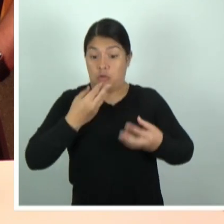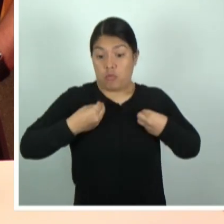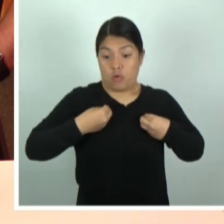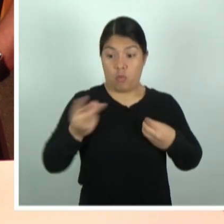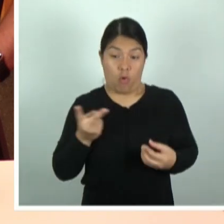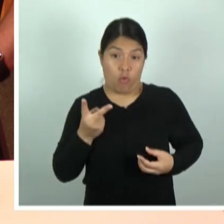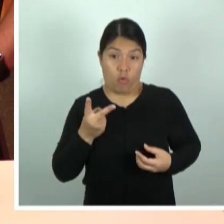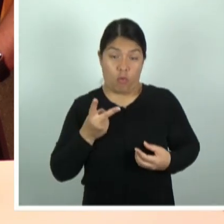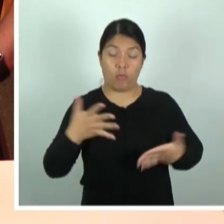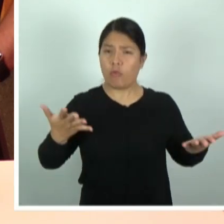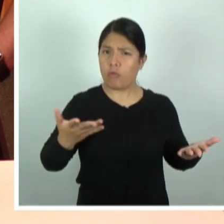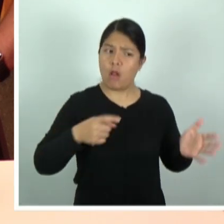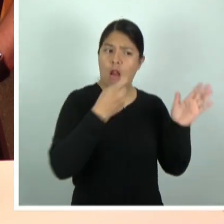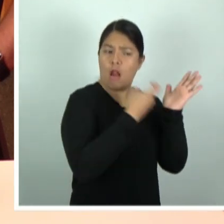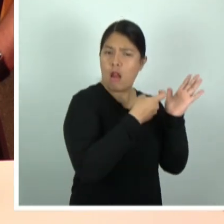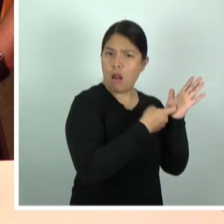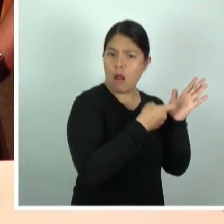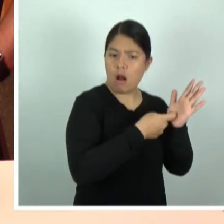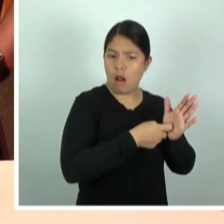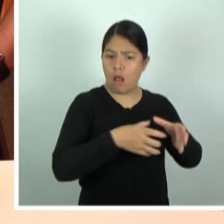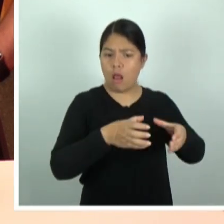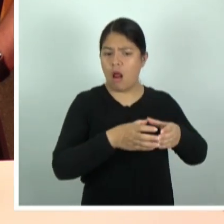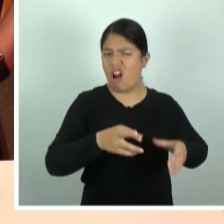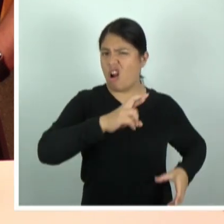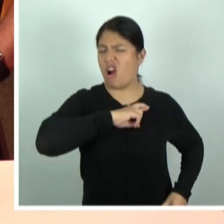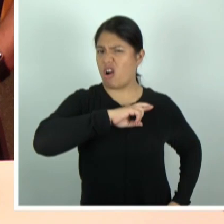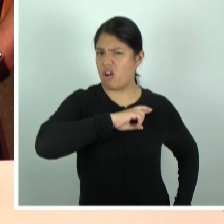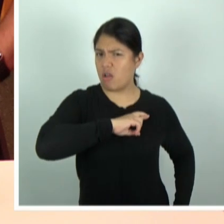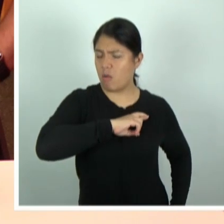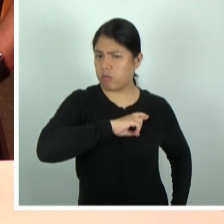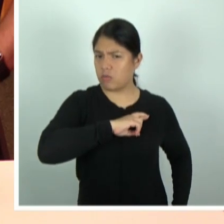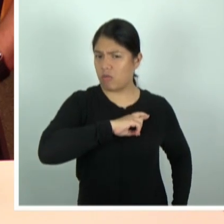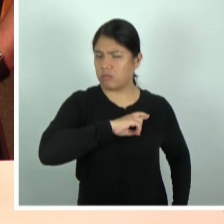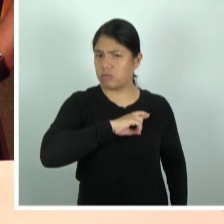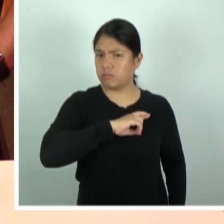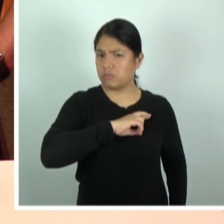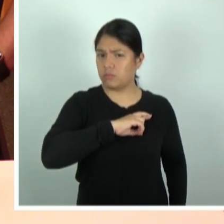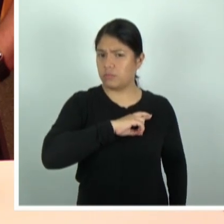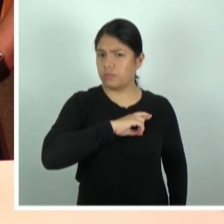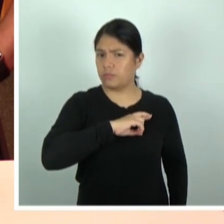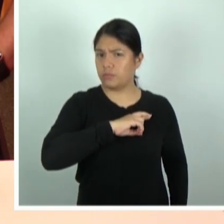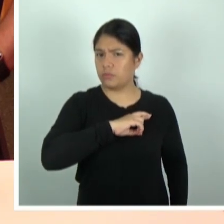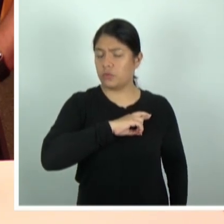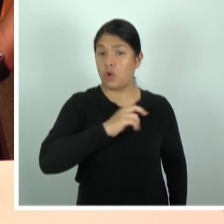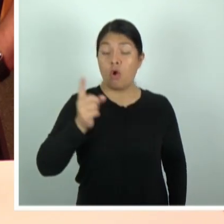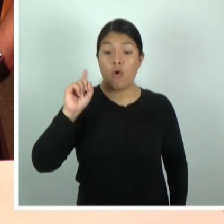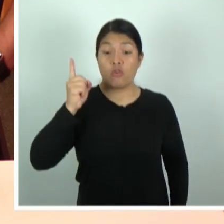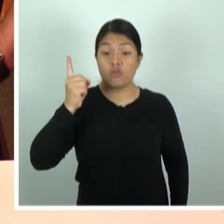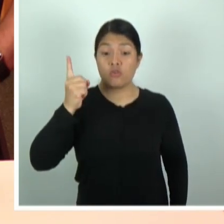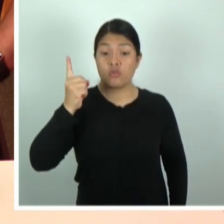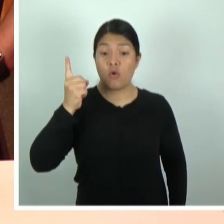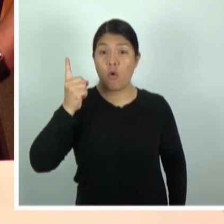La ley religiosa, el legalismo, la ley, solo es